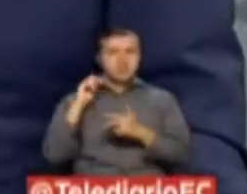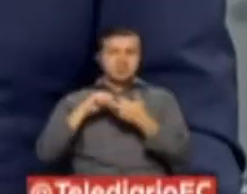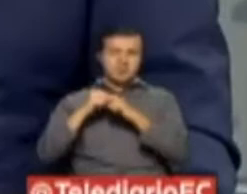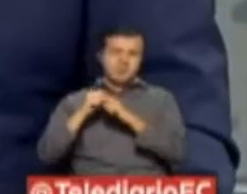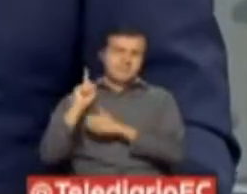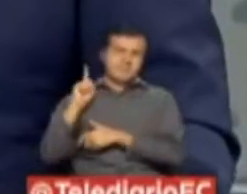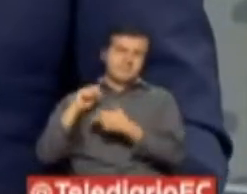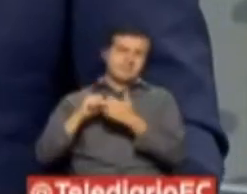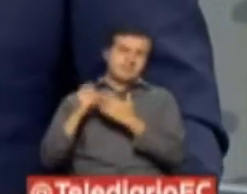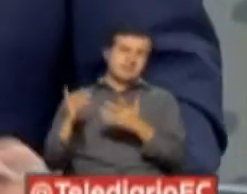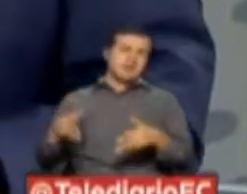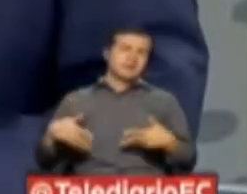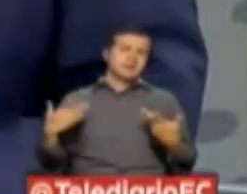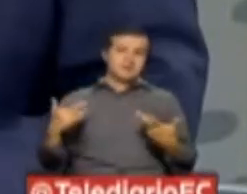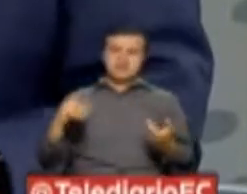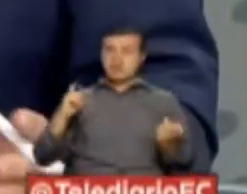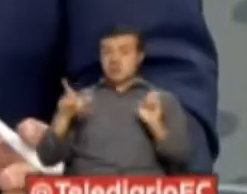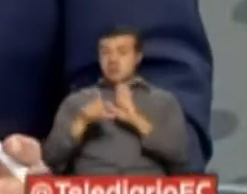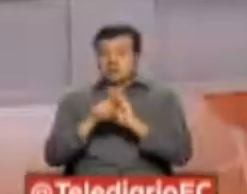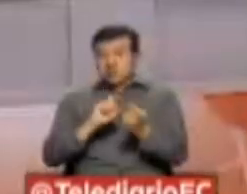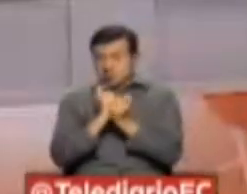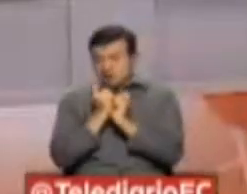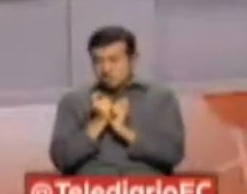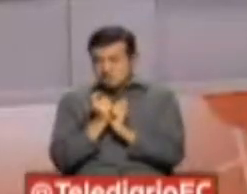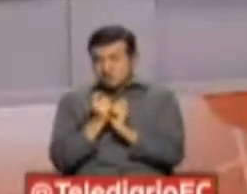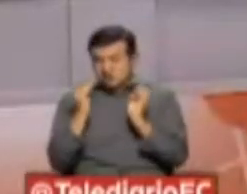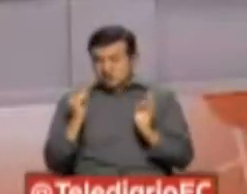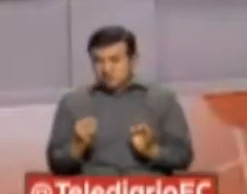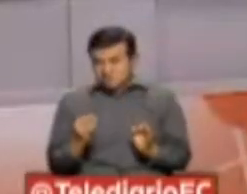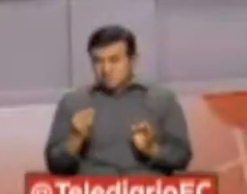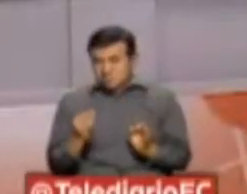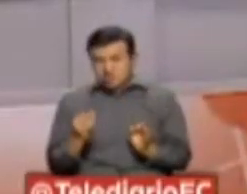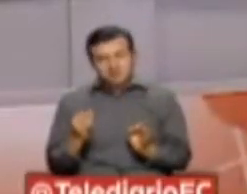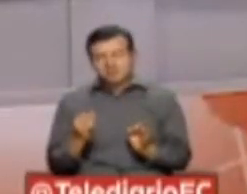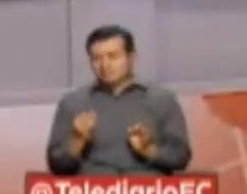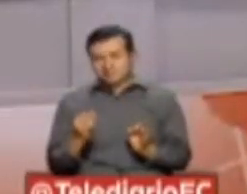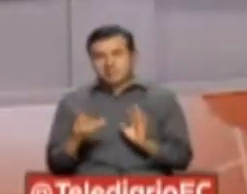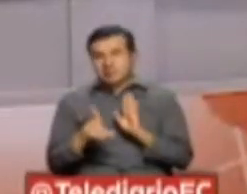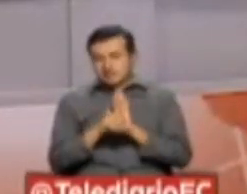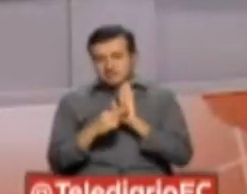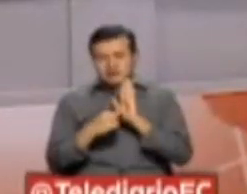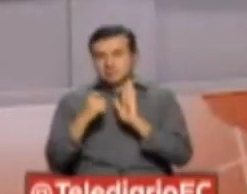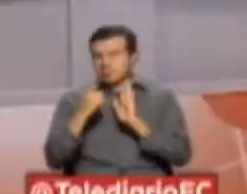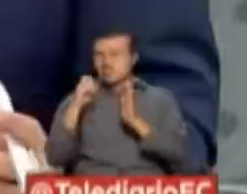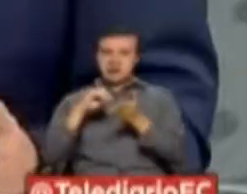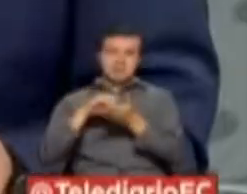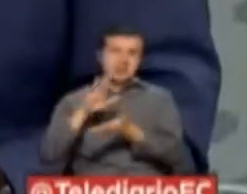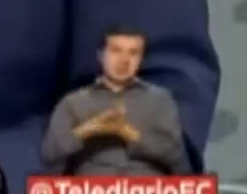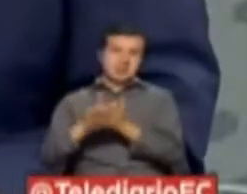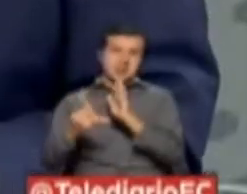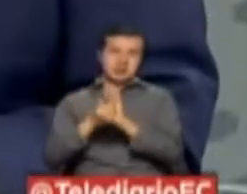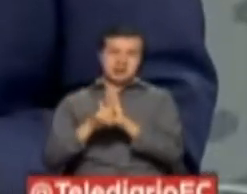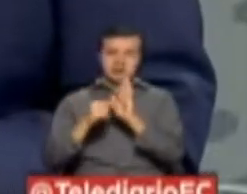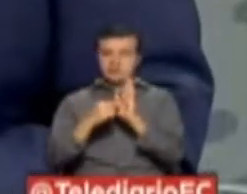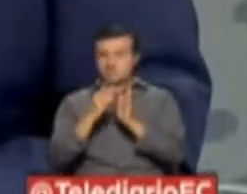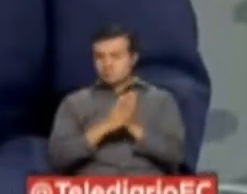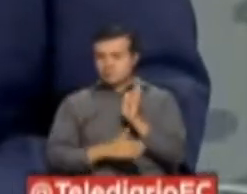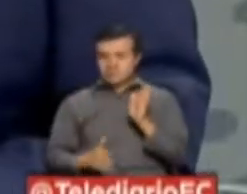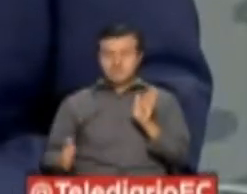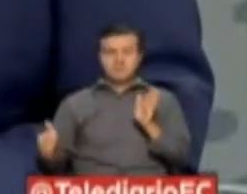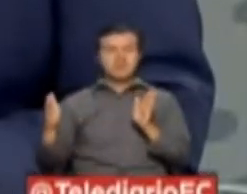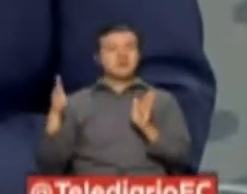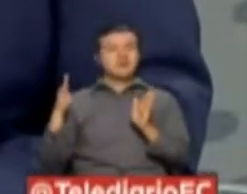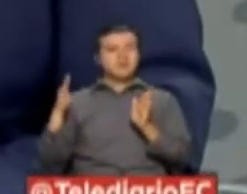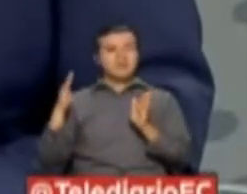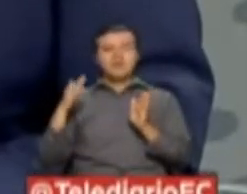el problema es que cambiar la ley no cambia la realidad necesariamente la ley tiene que aplicarse cuáles son los principales